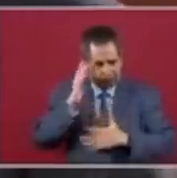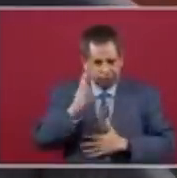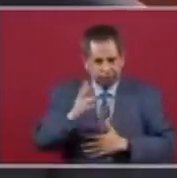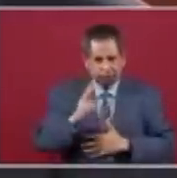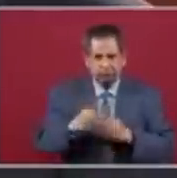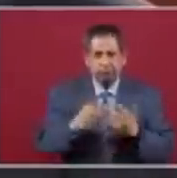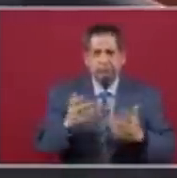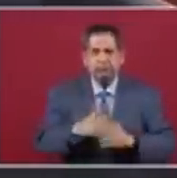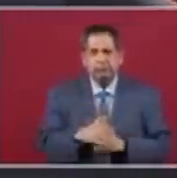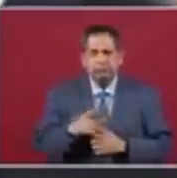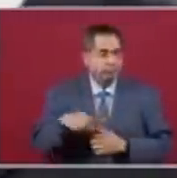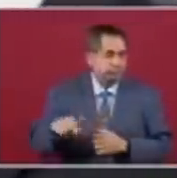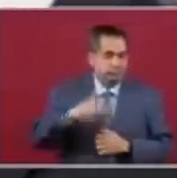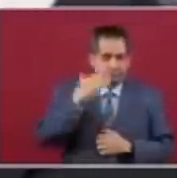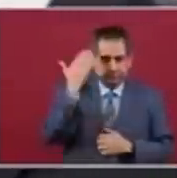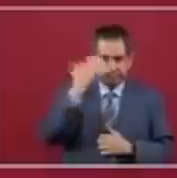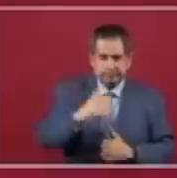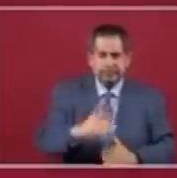para que se sepa.